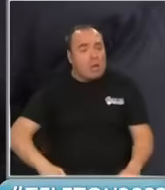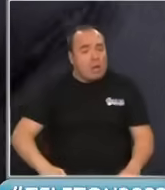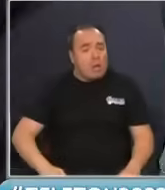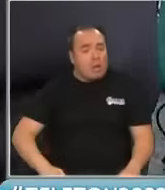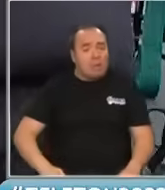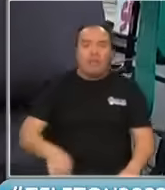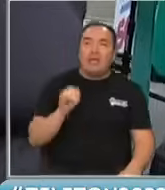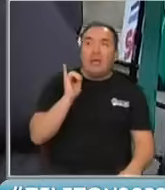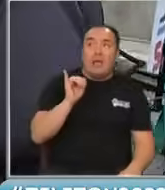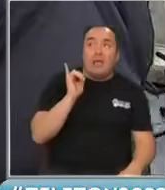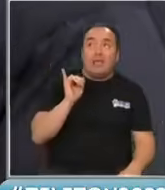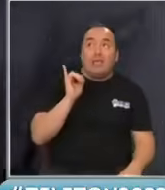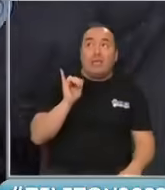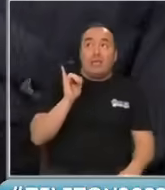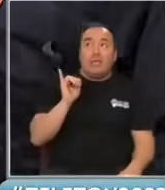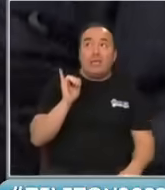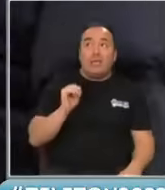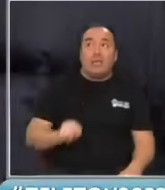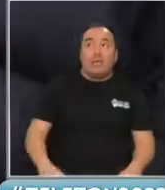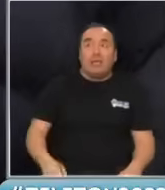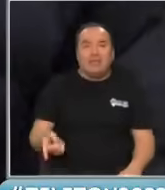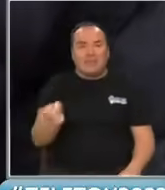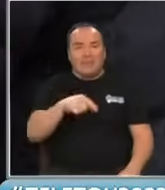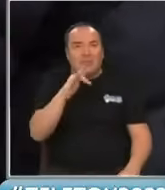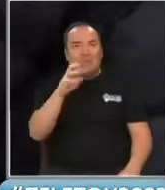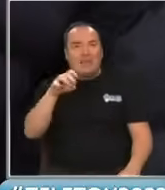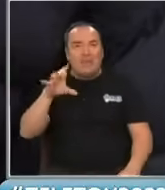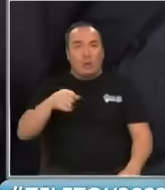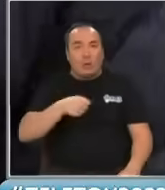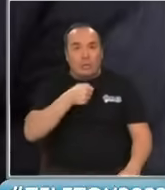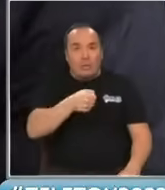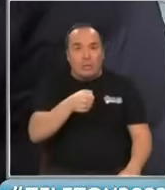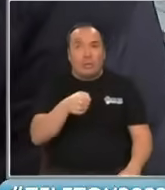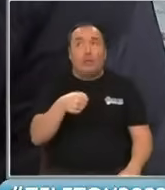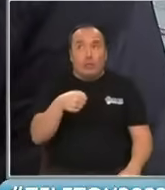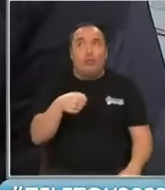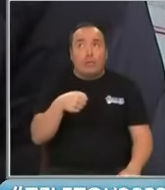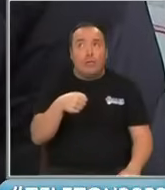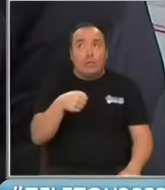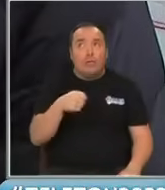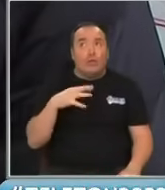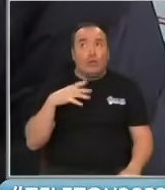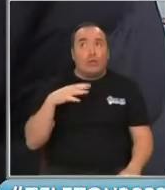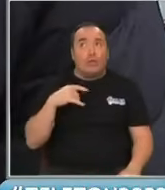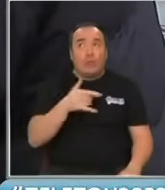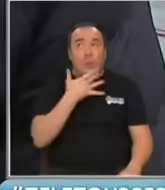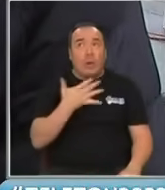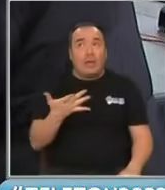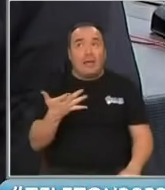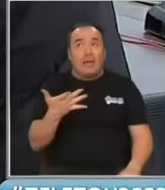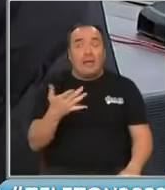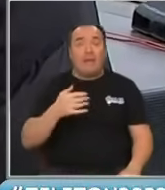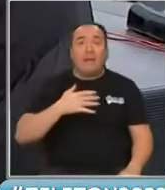Sí. Eso sí. Franco, ¿contento? Sí, porque es mi mejor amiga la...